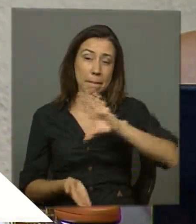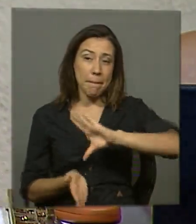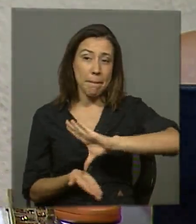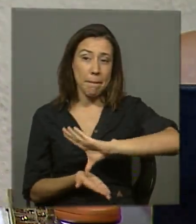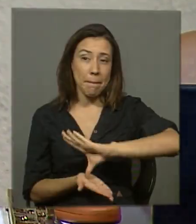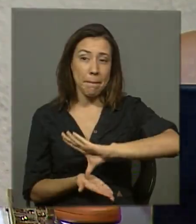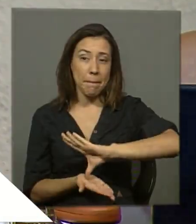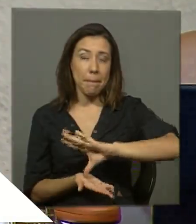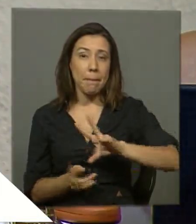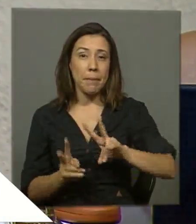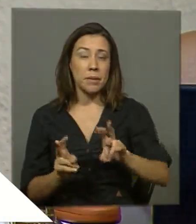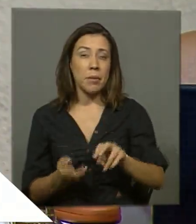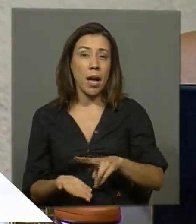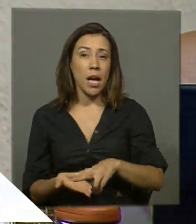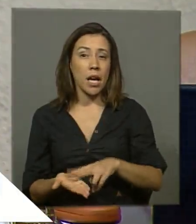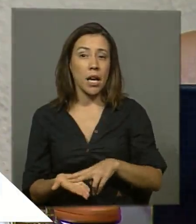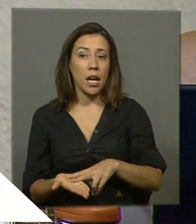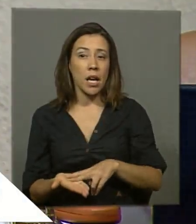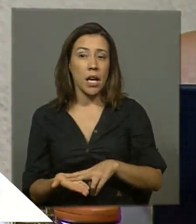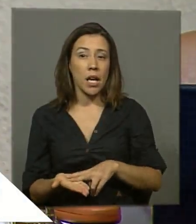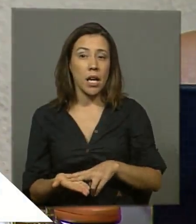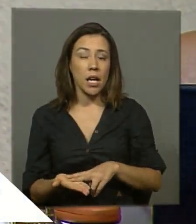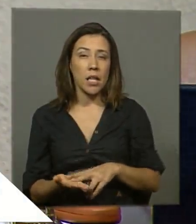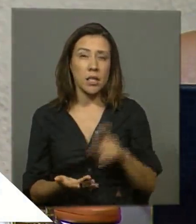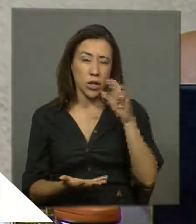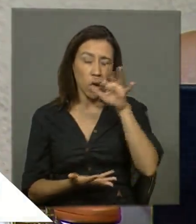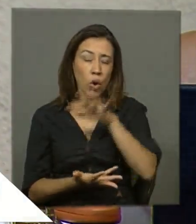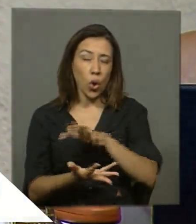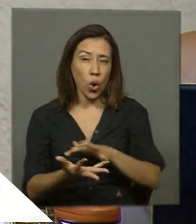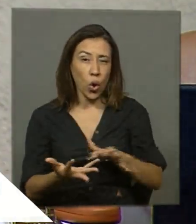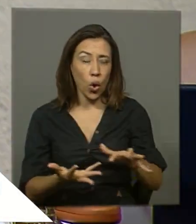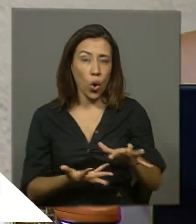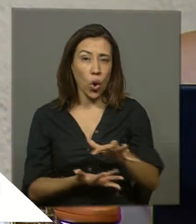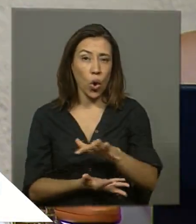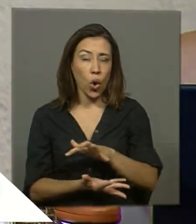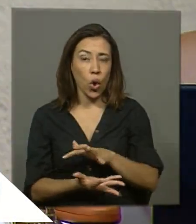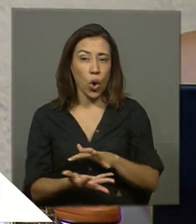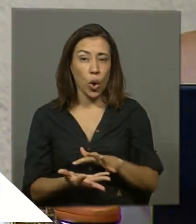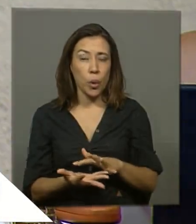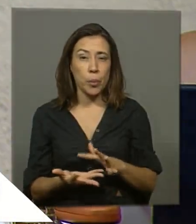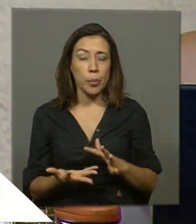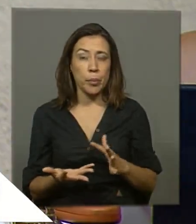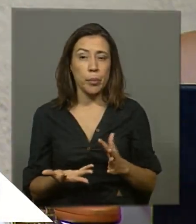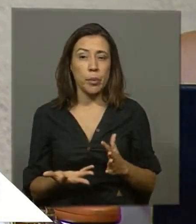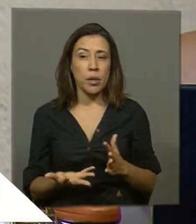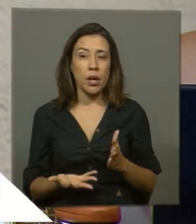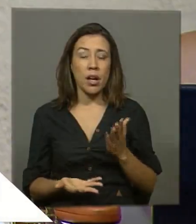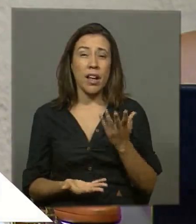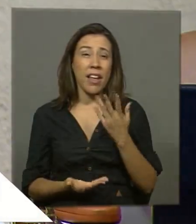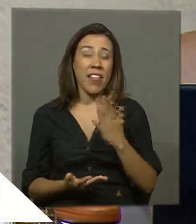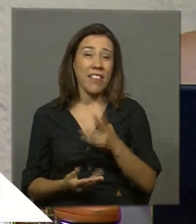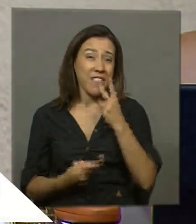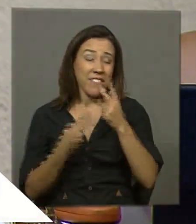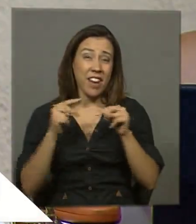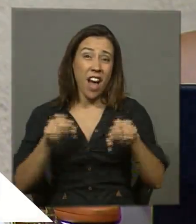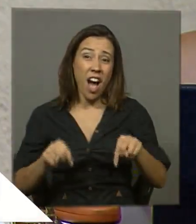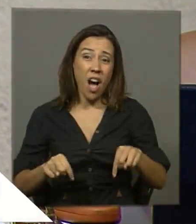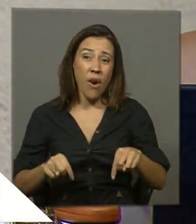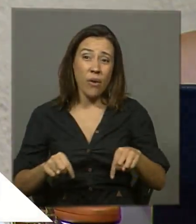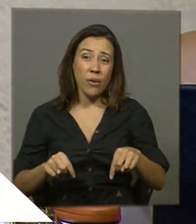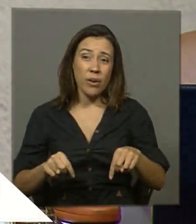y que tiene que ver con una realidad tan tan compleja y que y que tengamos que tratarla hoy día no es